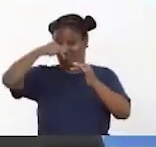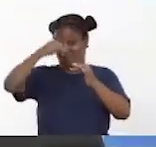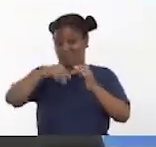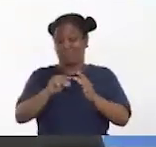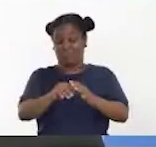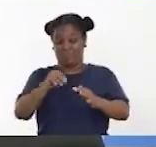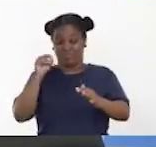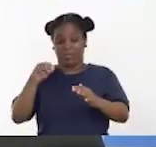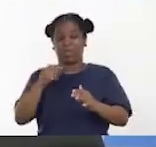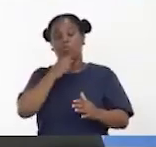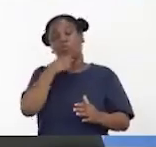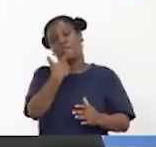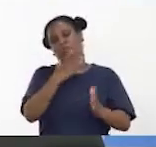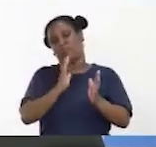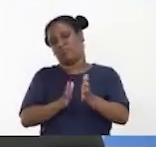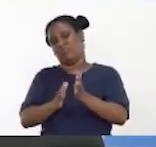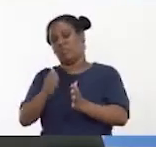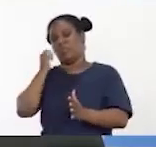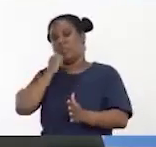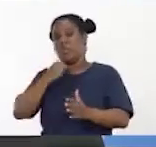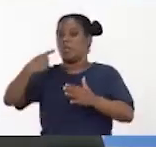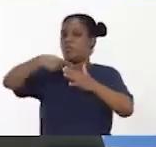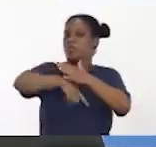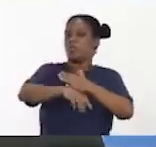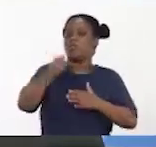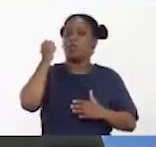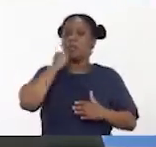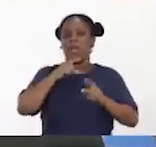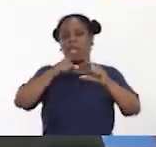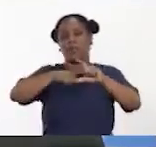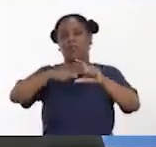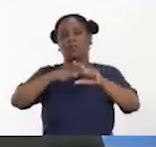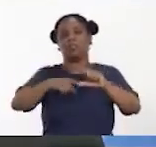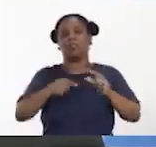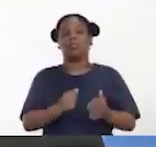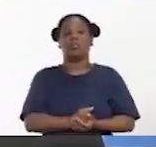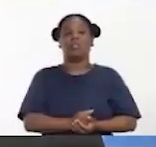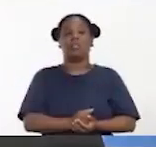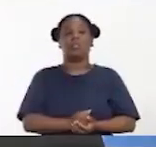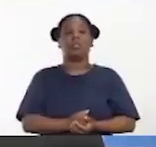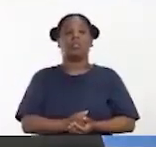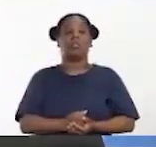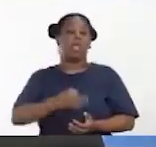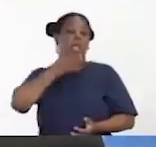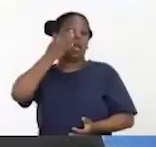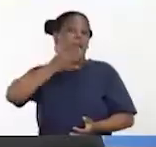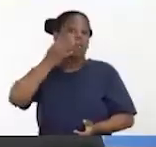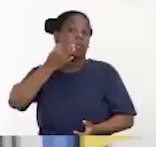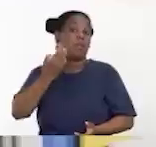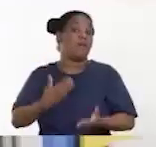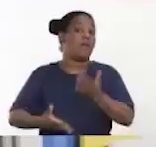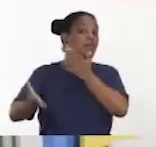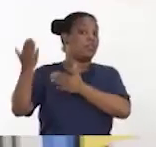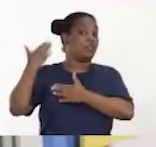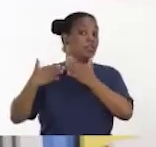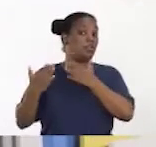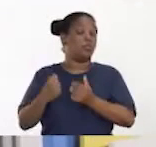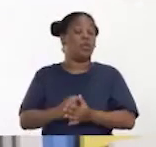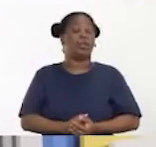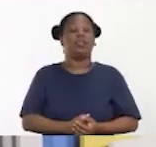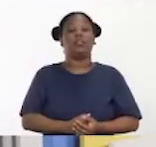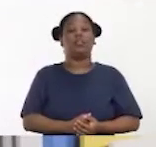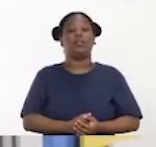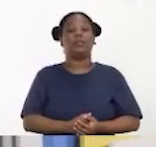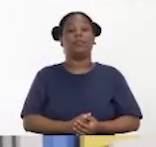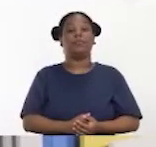anteriores y puedan ejercitarse mucho más y profundizar mucho más en el contenido.